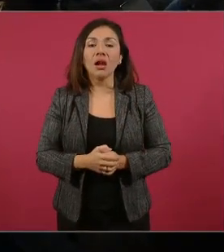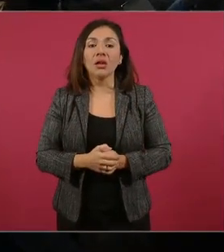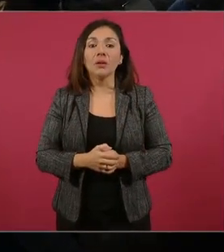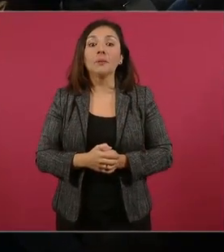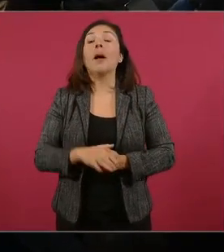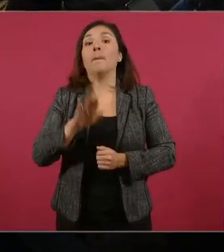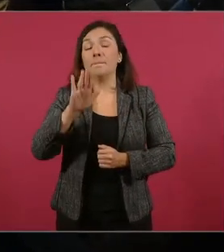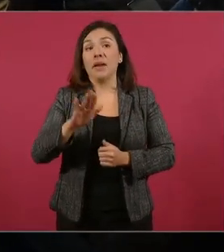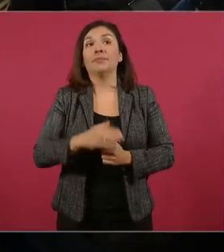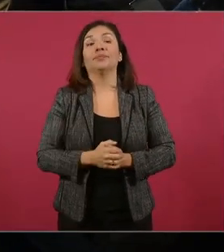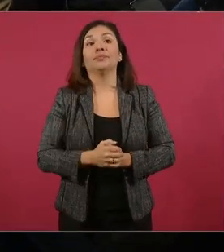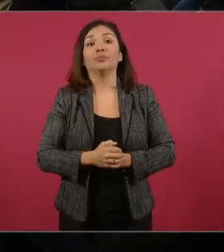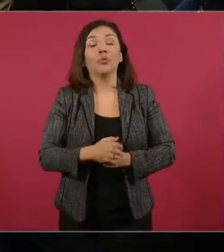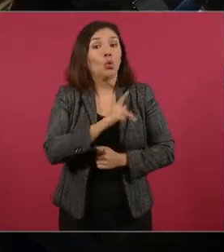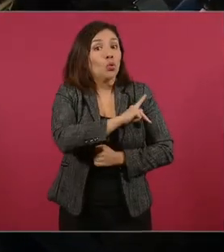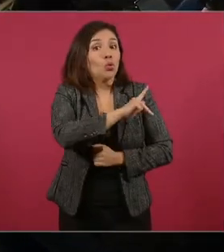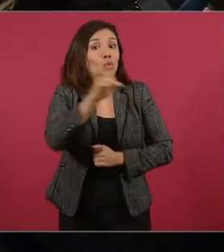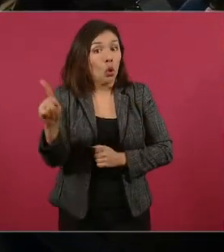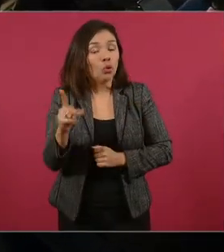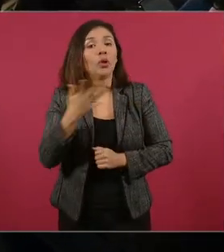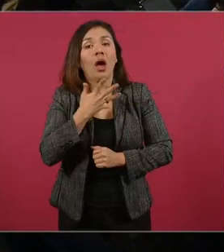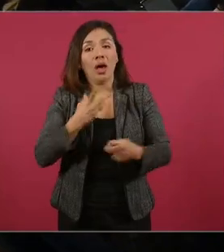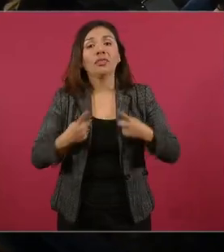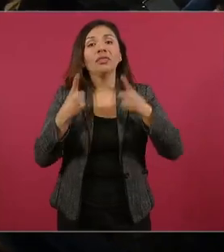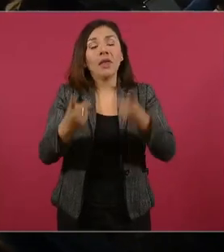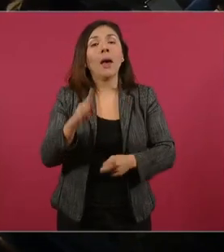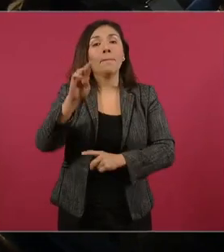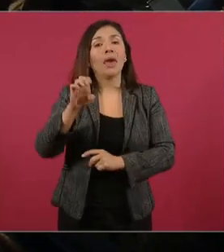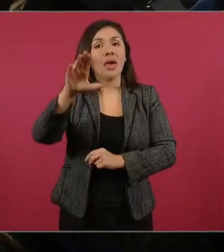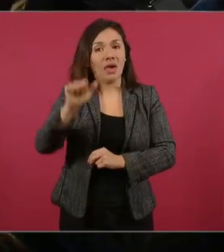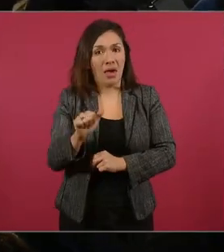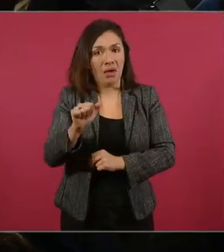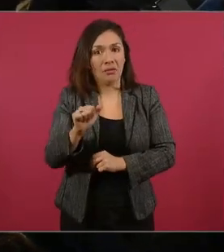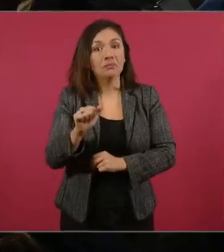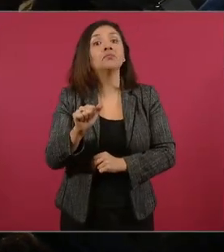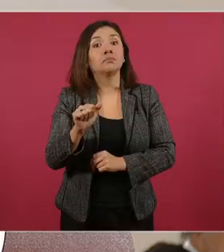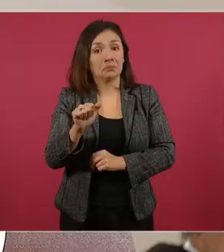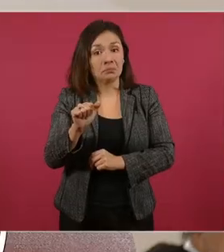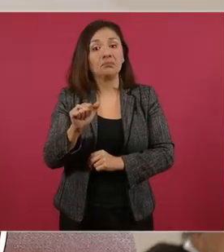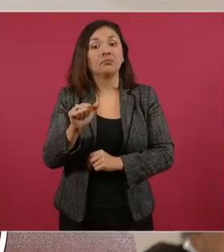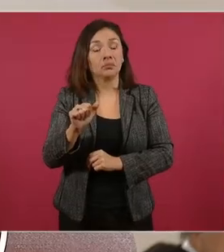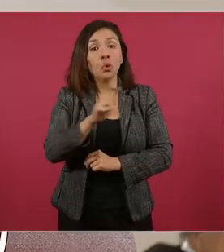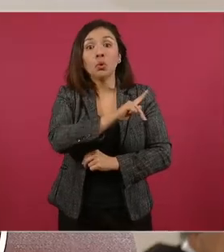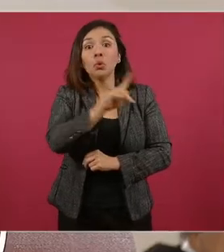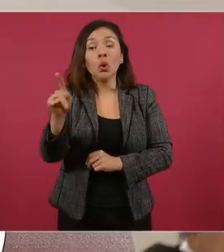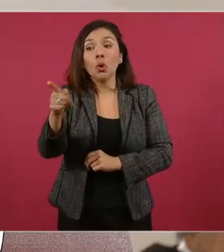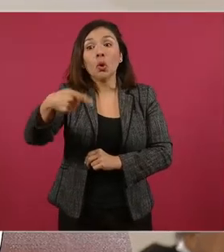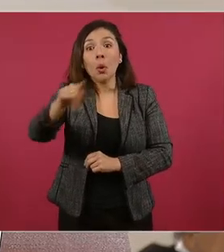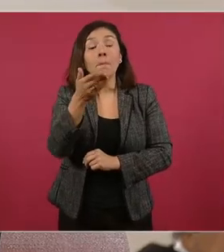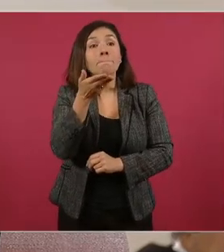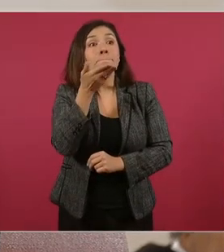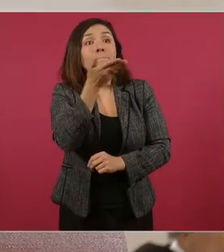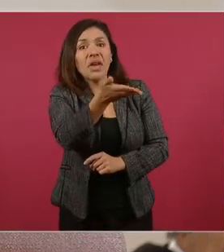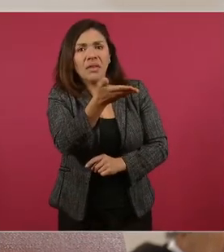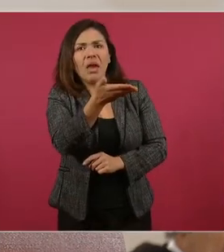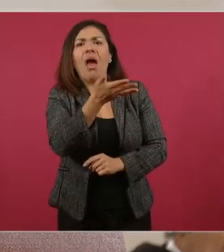a todos se les ayuda con becas, a todos los que lo solicitan.